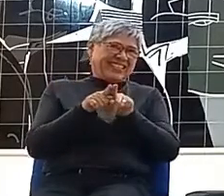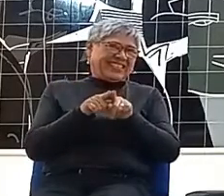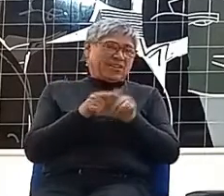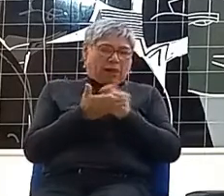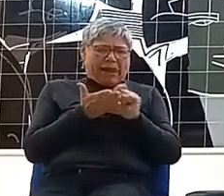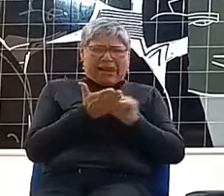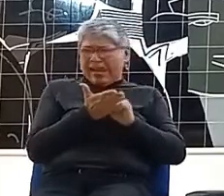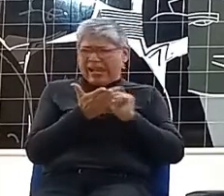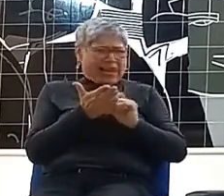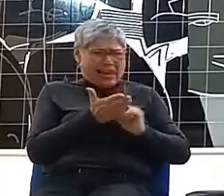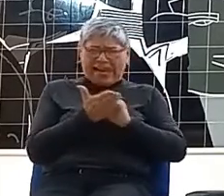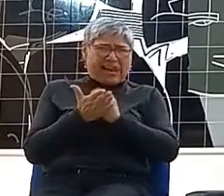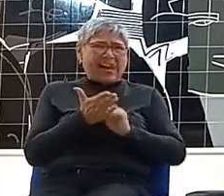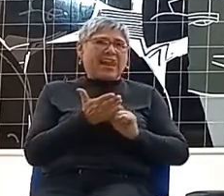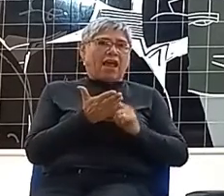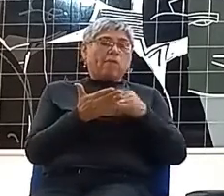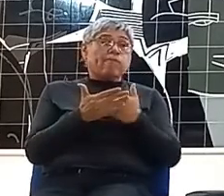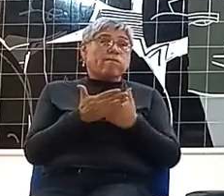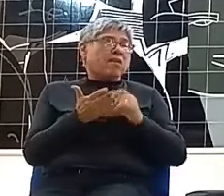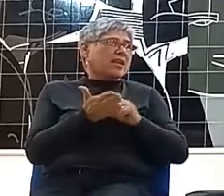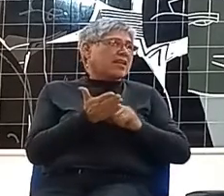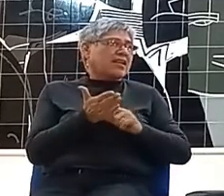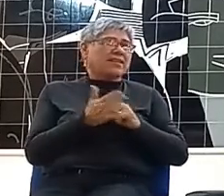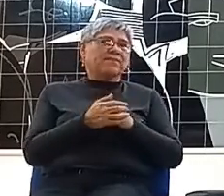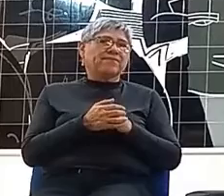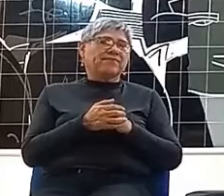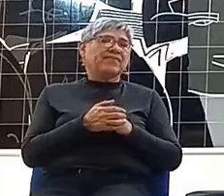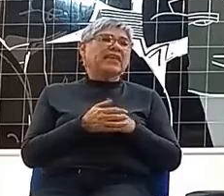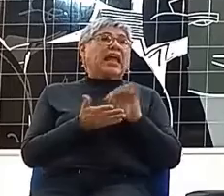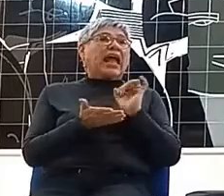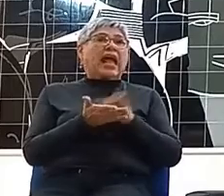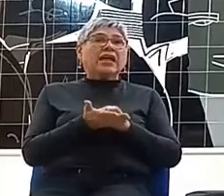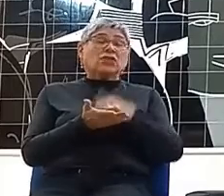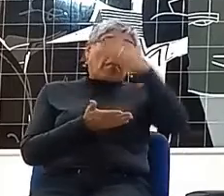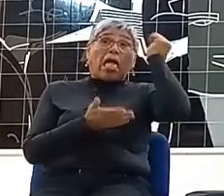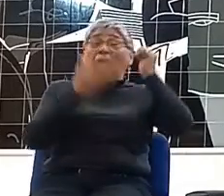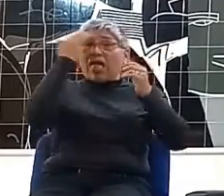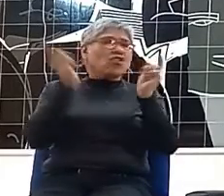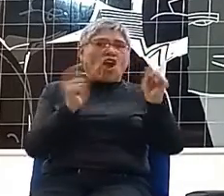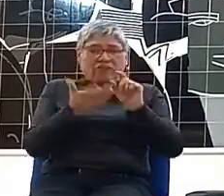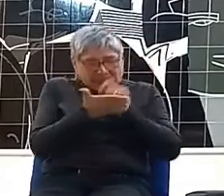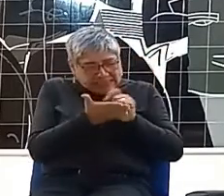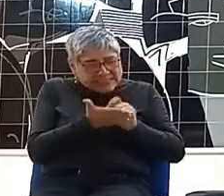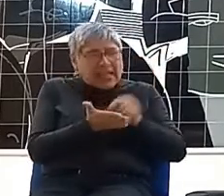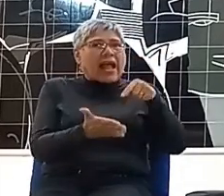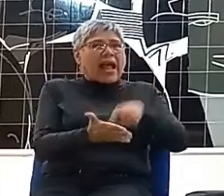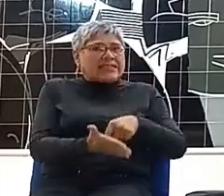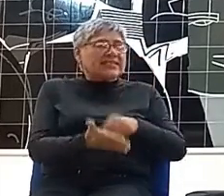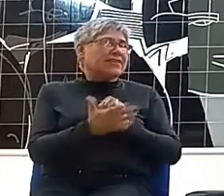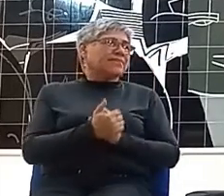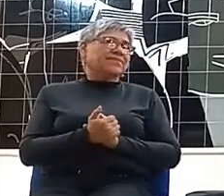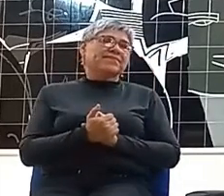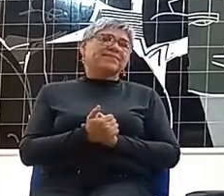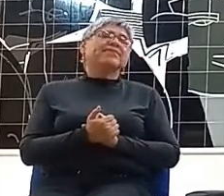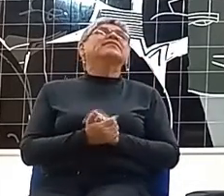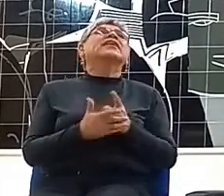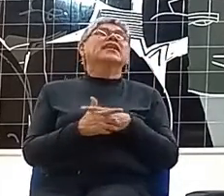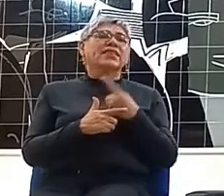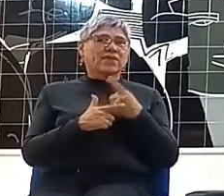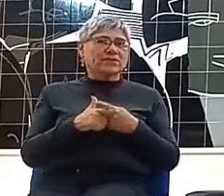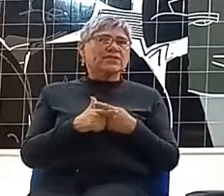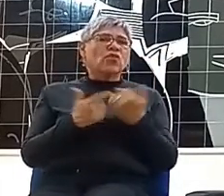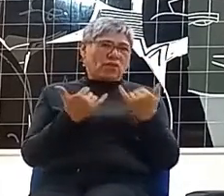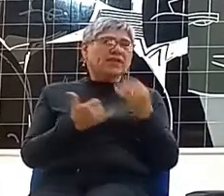contingencia, donde puedo anotar algo que justamente se me pueda olvidar. Y bueno, hasta en eso estamos hablando de